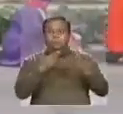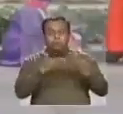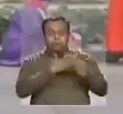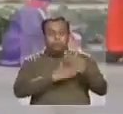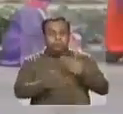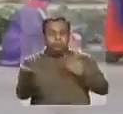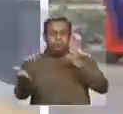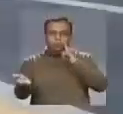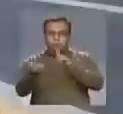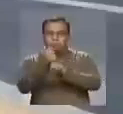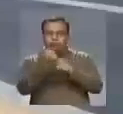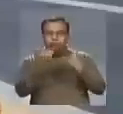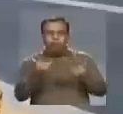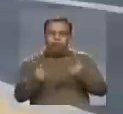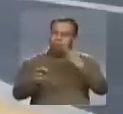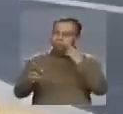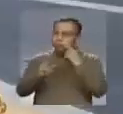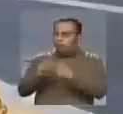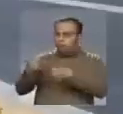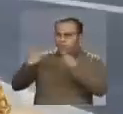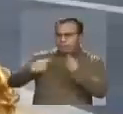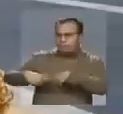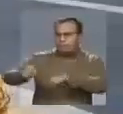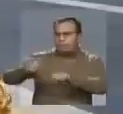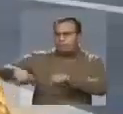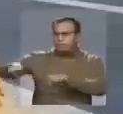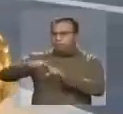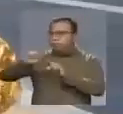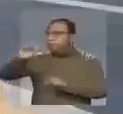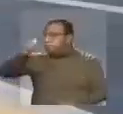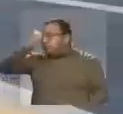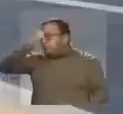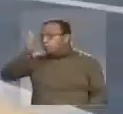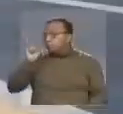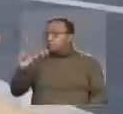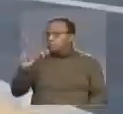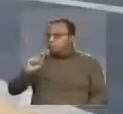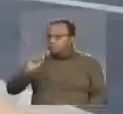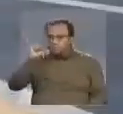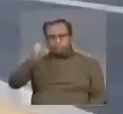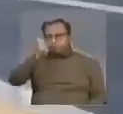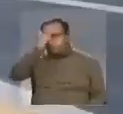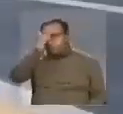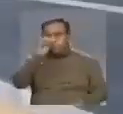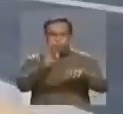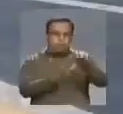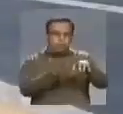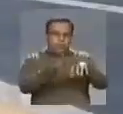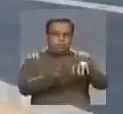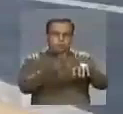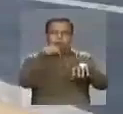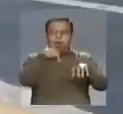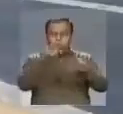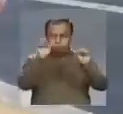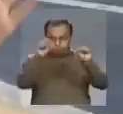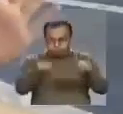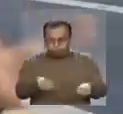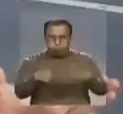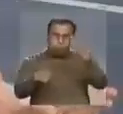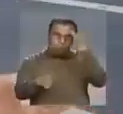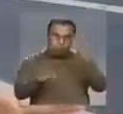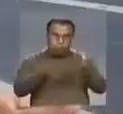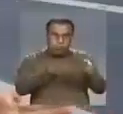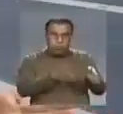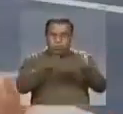graduación y muchos logros que vendrán más adelante. Hoy reconocimos ese esfuerzo. priorizarse a ellas. Y en las manzanas del cuidado lo pudieron hacer porque